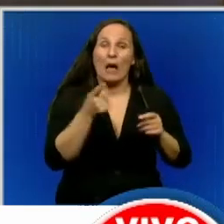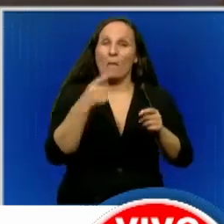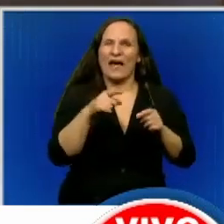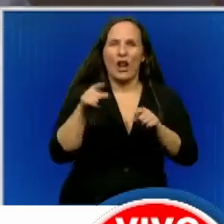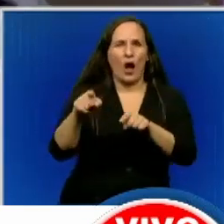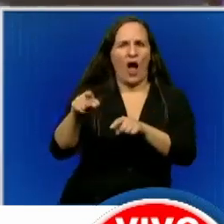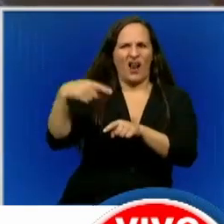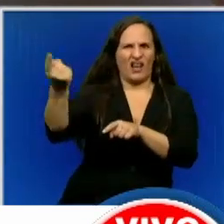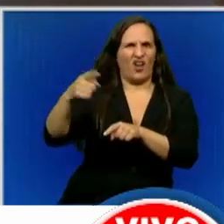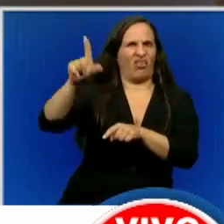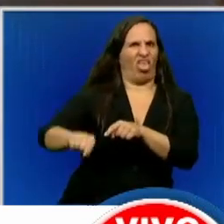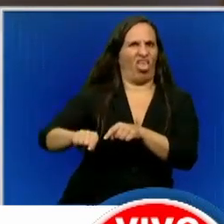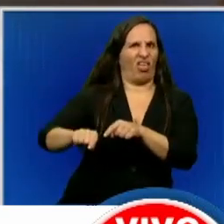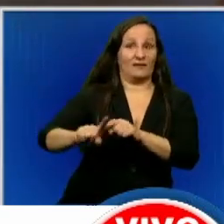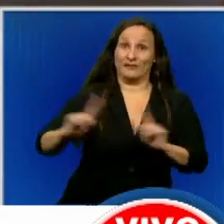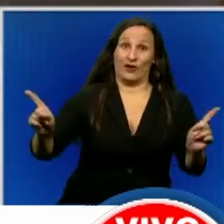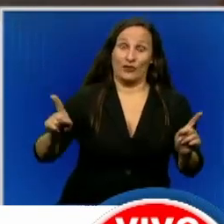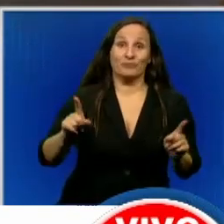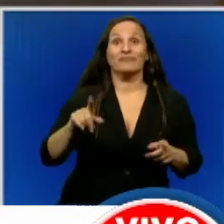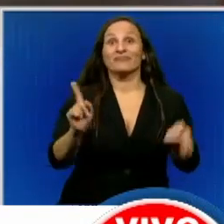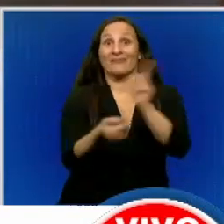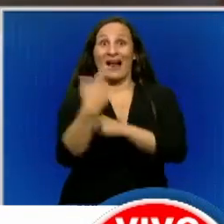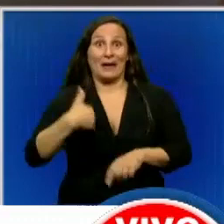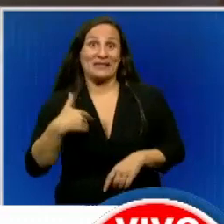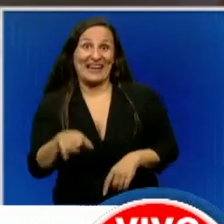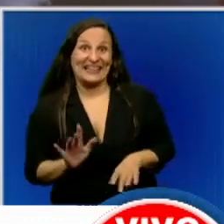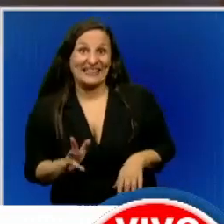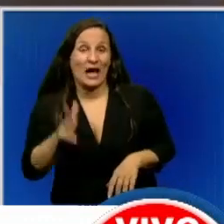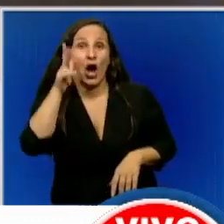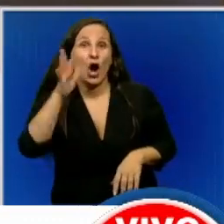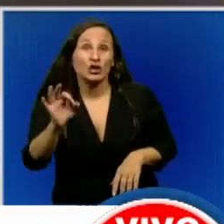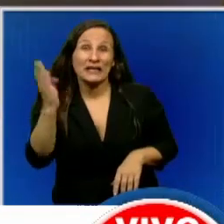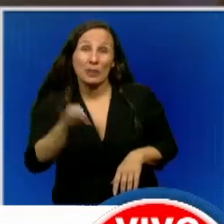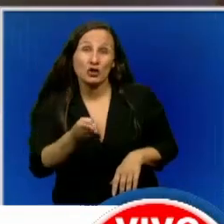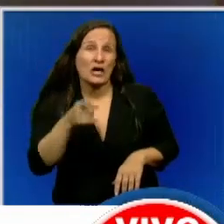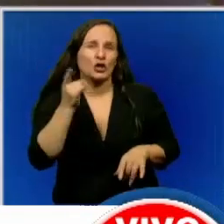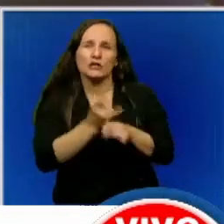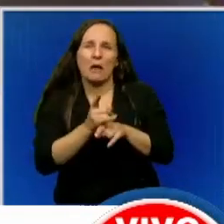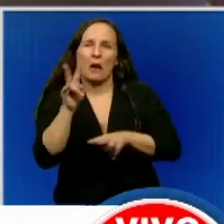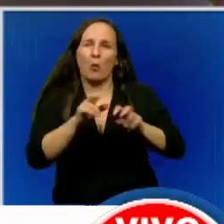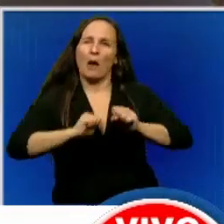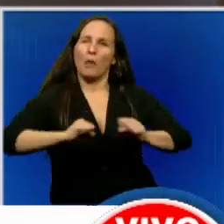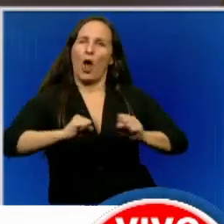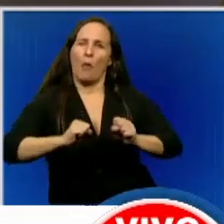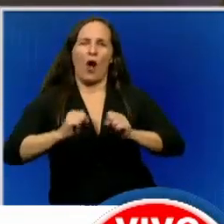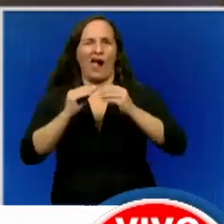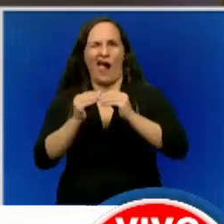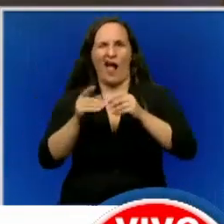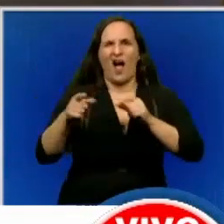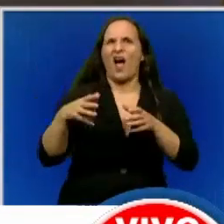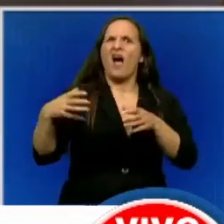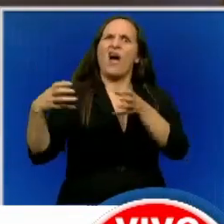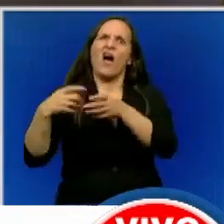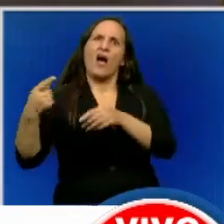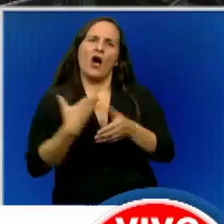descalifica. En Argentina es al revés, el 80% del tiempo fagocitamos el conflicto desde la propia dirigencia política, gobierno de oposición, y